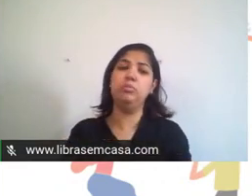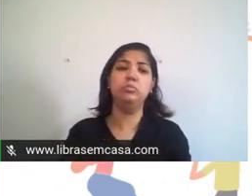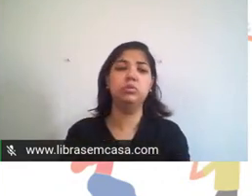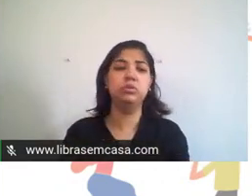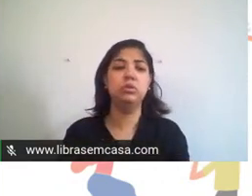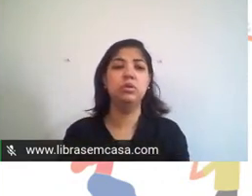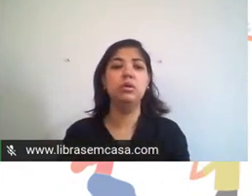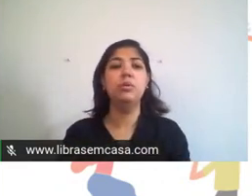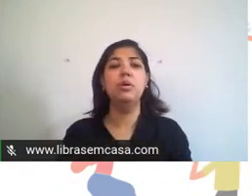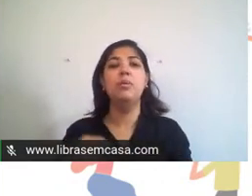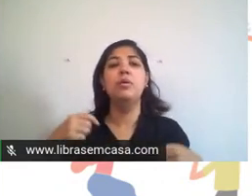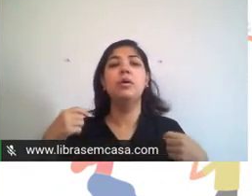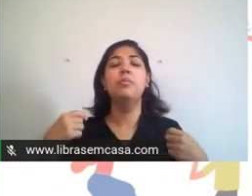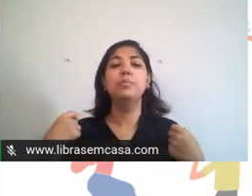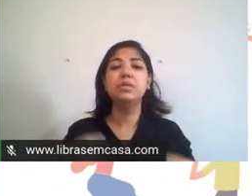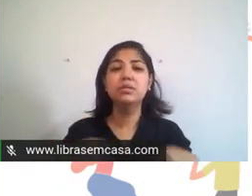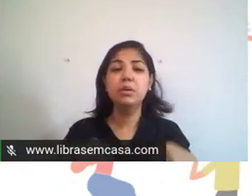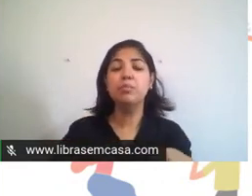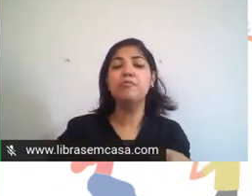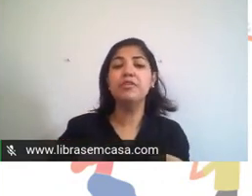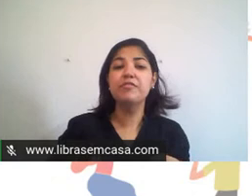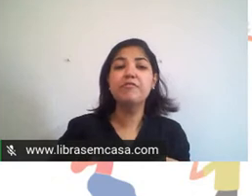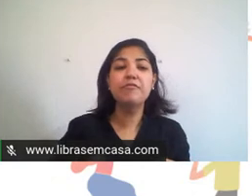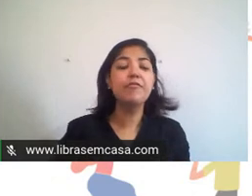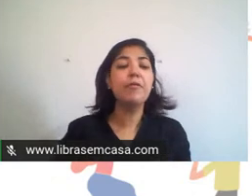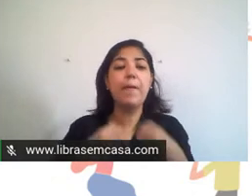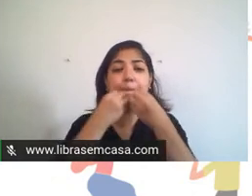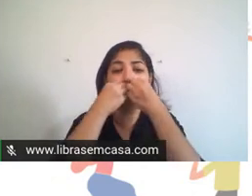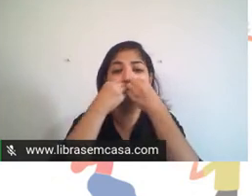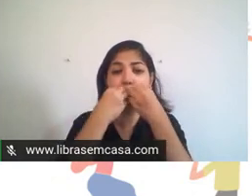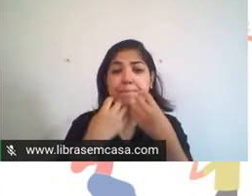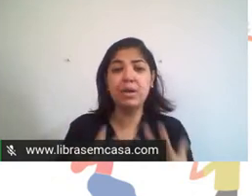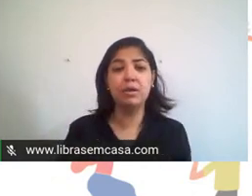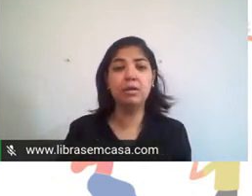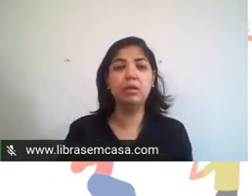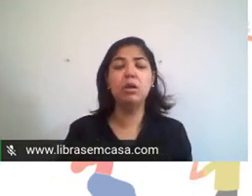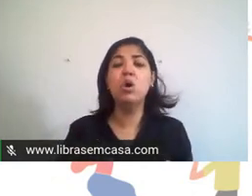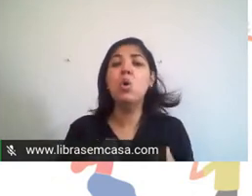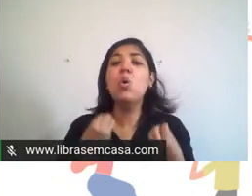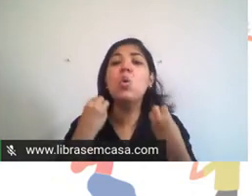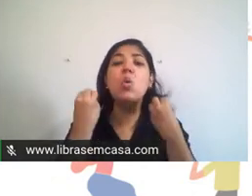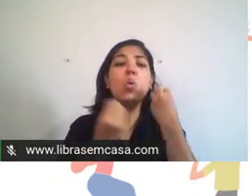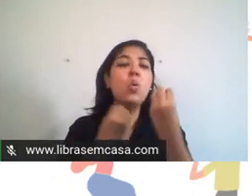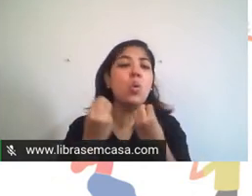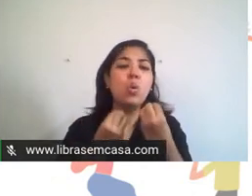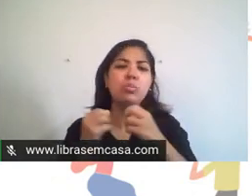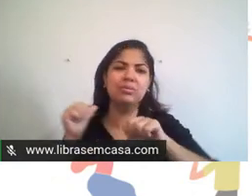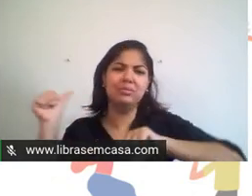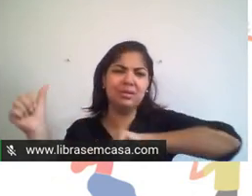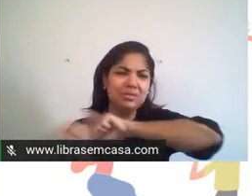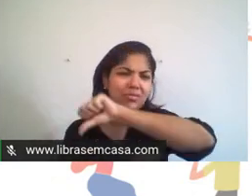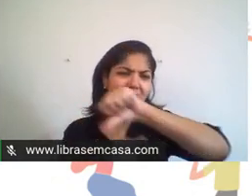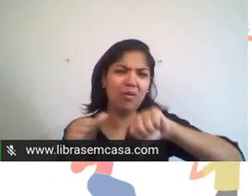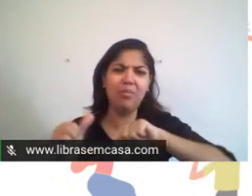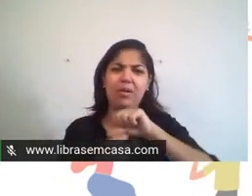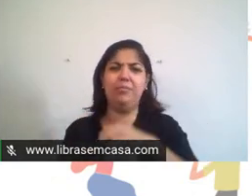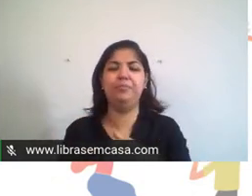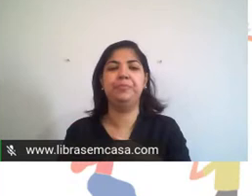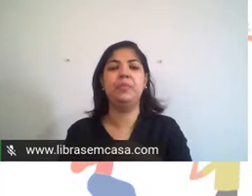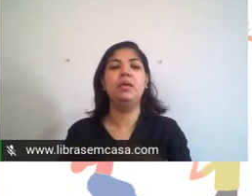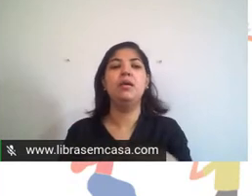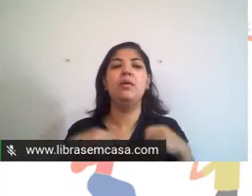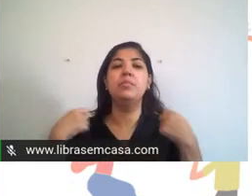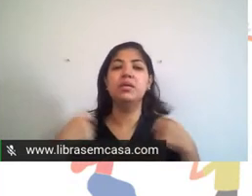plenamente, y hay muchas experiencias que intentan recuperar eso, ¿no? Con la agroecología como bandera y con